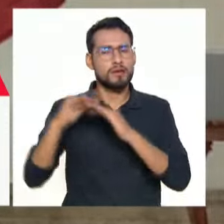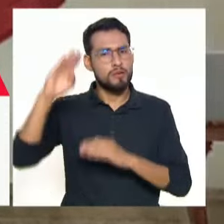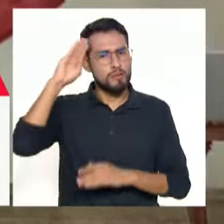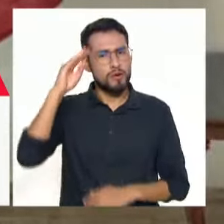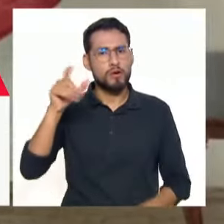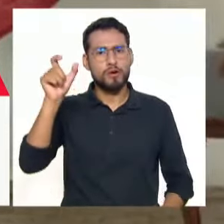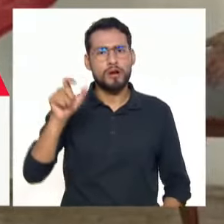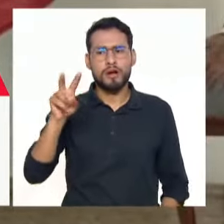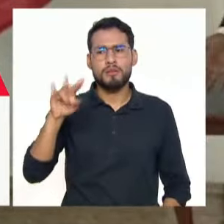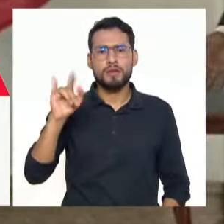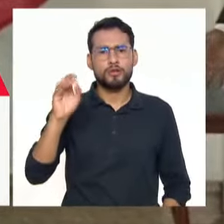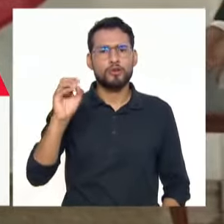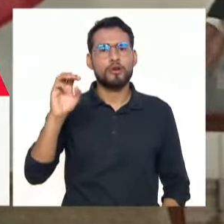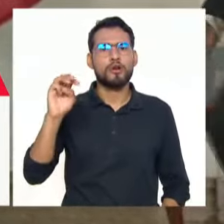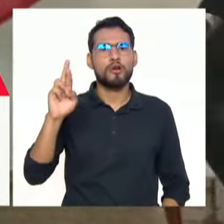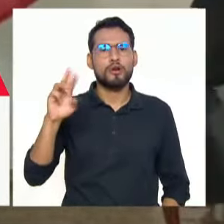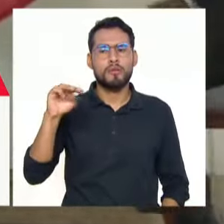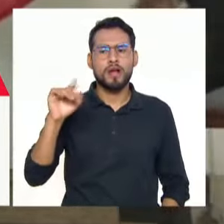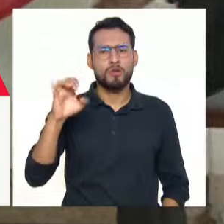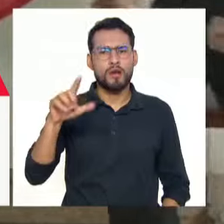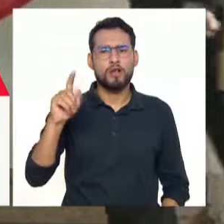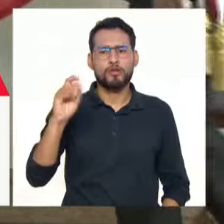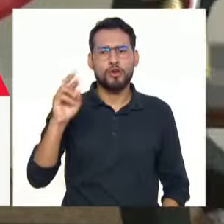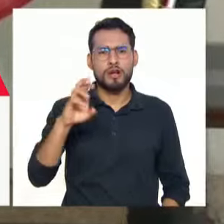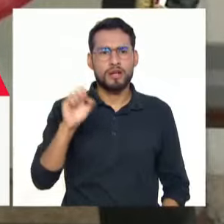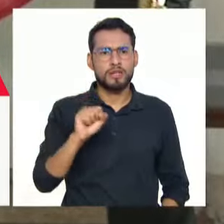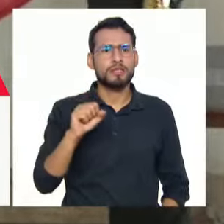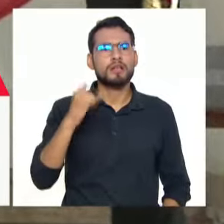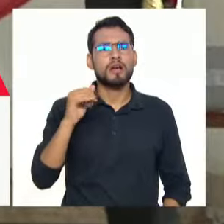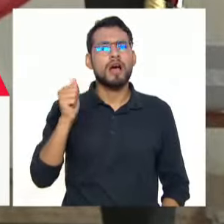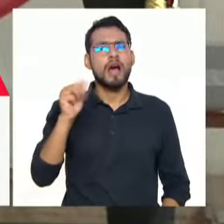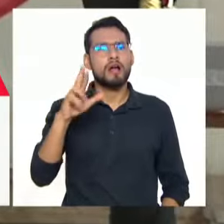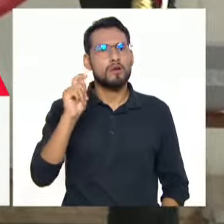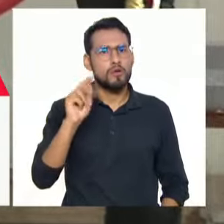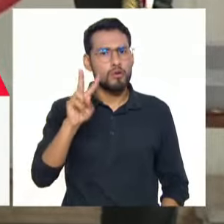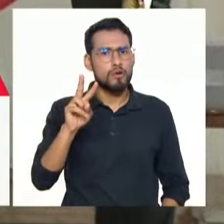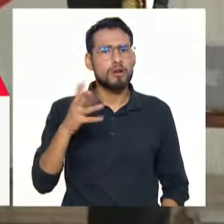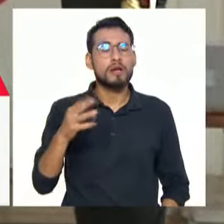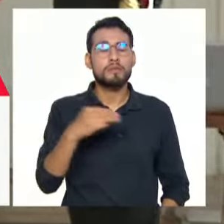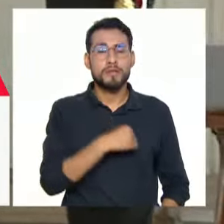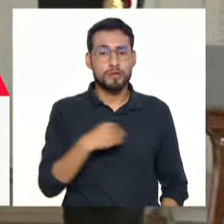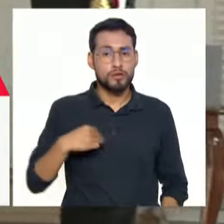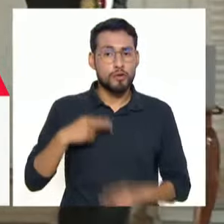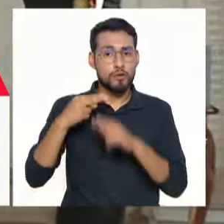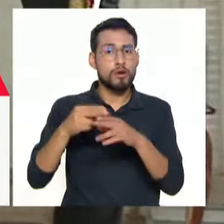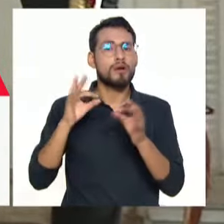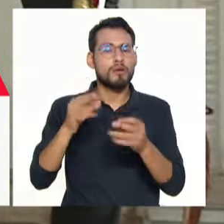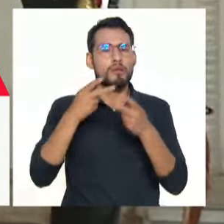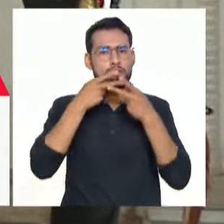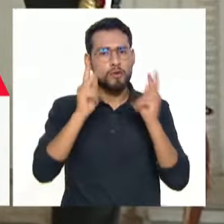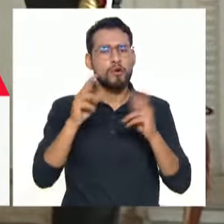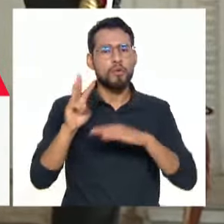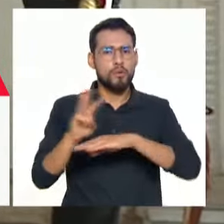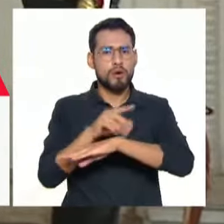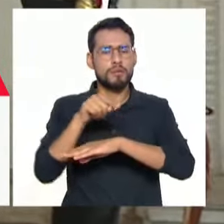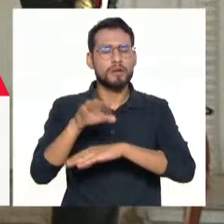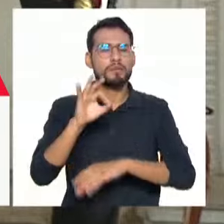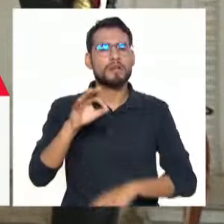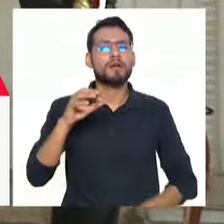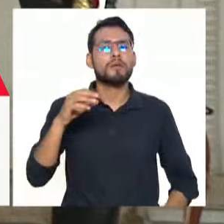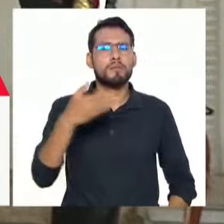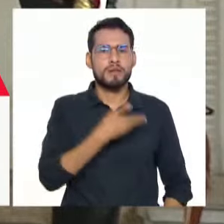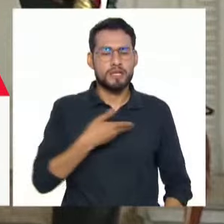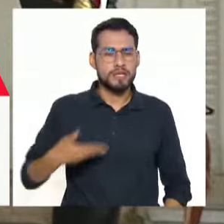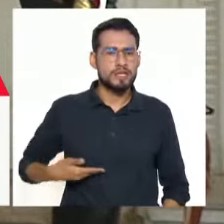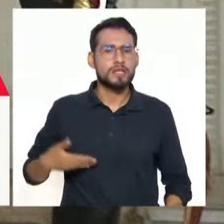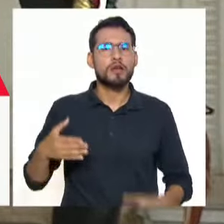al señor Víctor Manuel Torres Falcón. Artículo 2. La declaración jurada del ministro nombrado es publicada en la página web de la Presidencia del Consejo